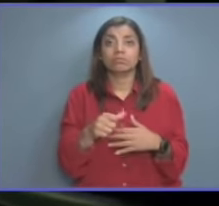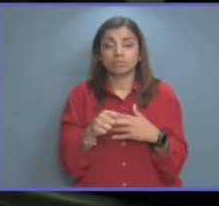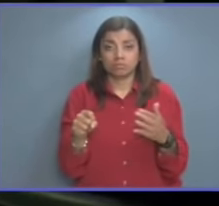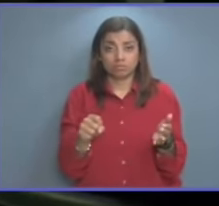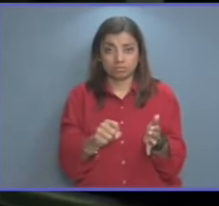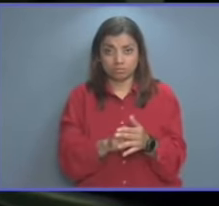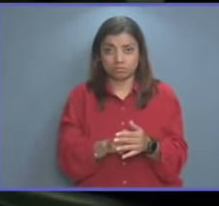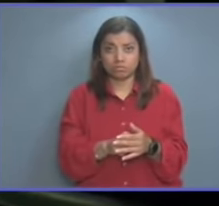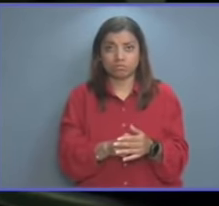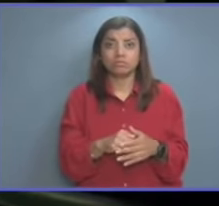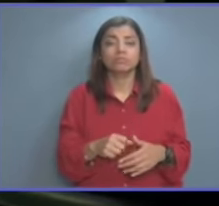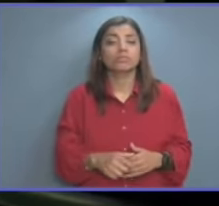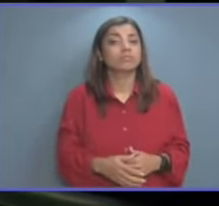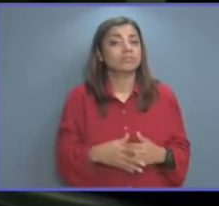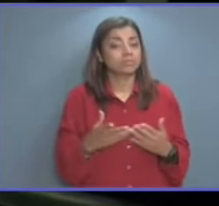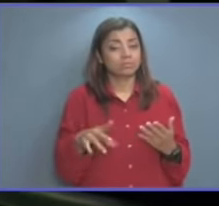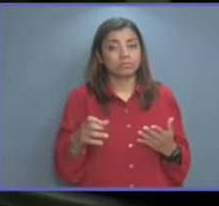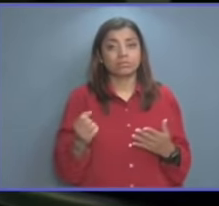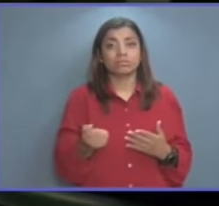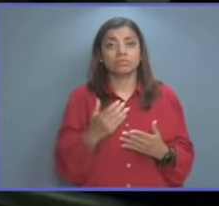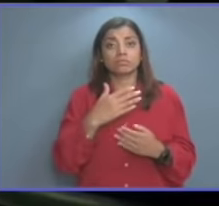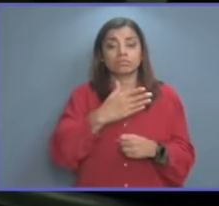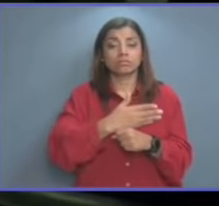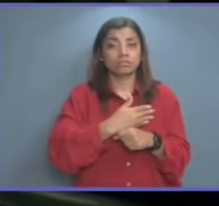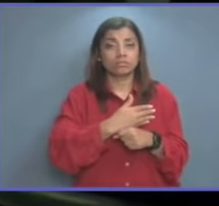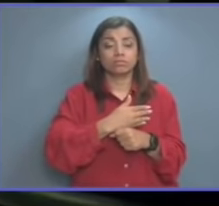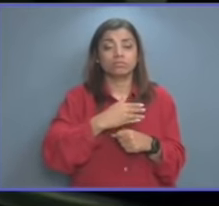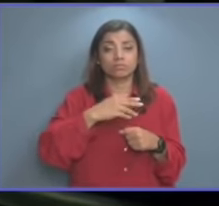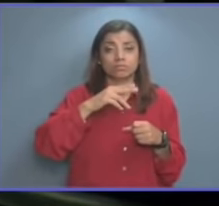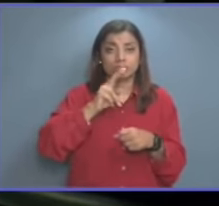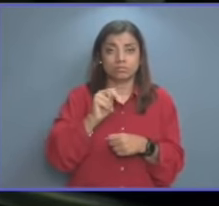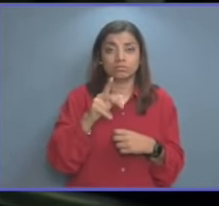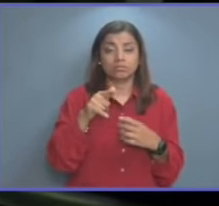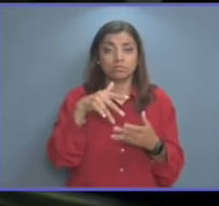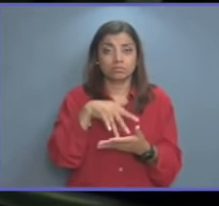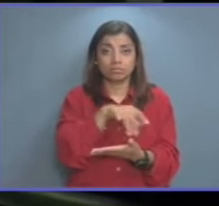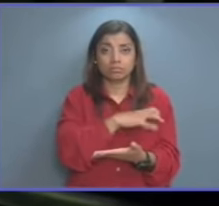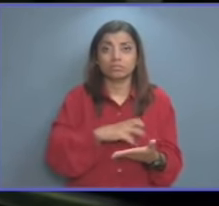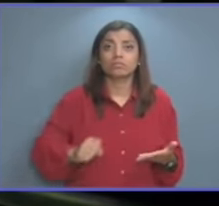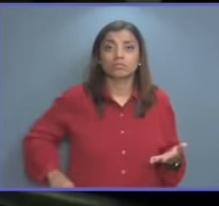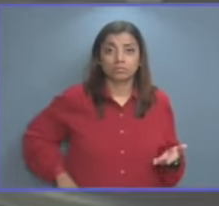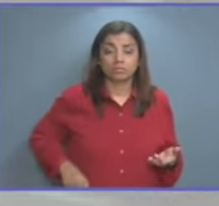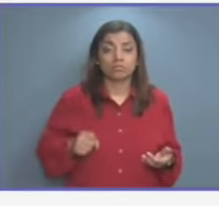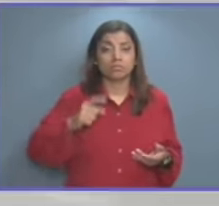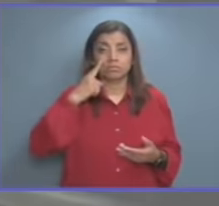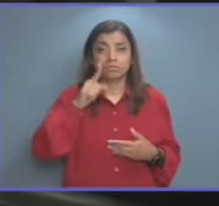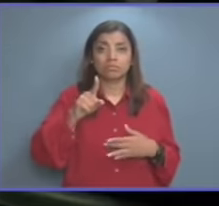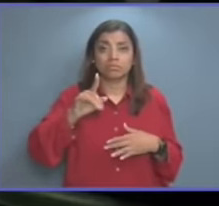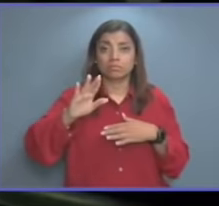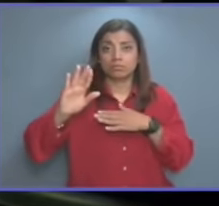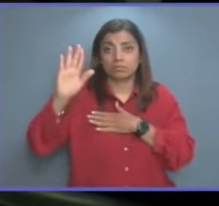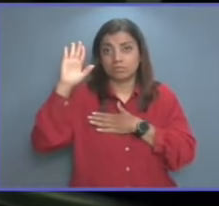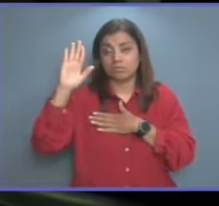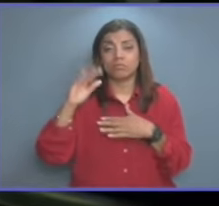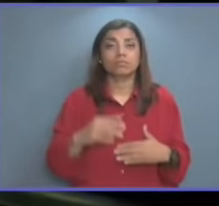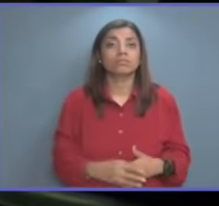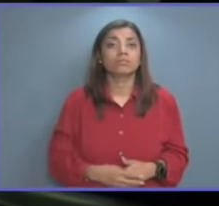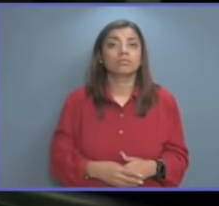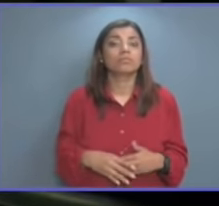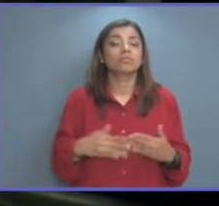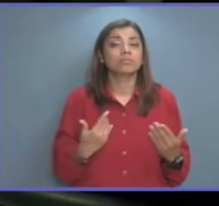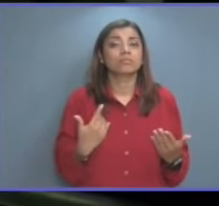legislativa esta bancada sean pues los salvadoreños les ha cumplido hemos estructurado